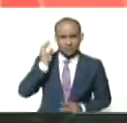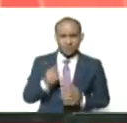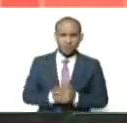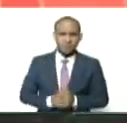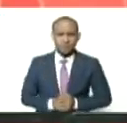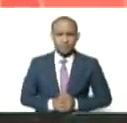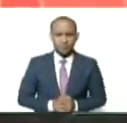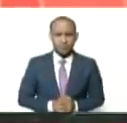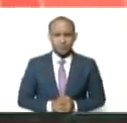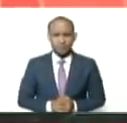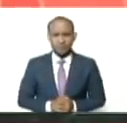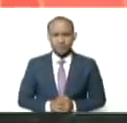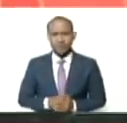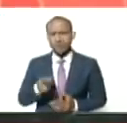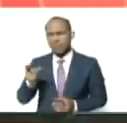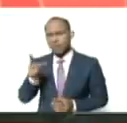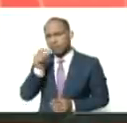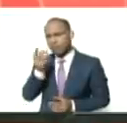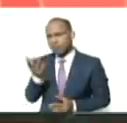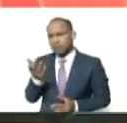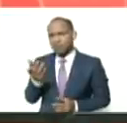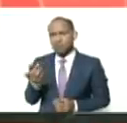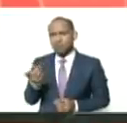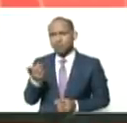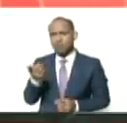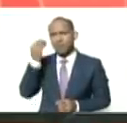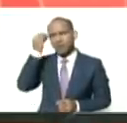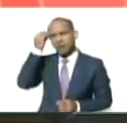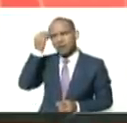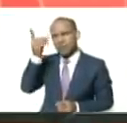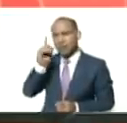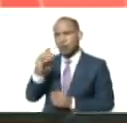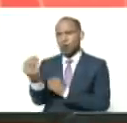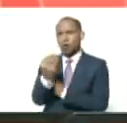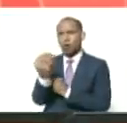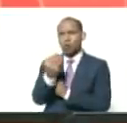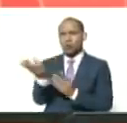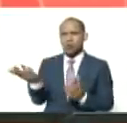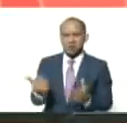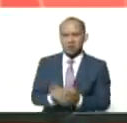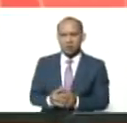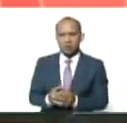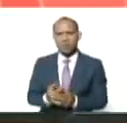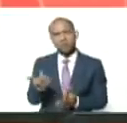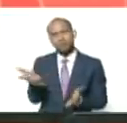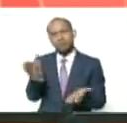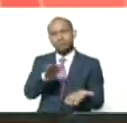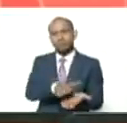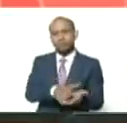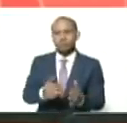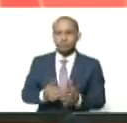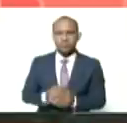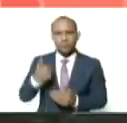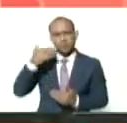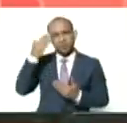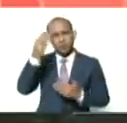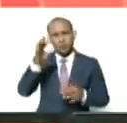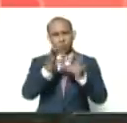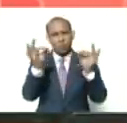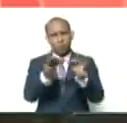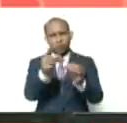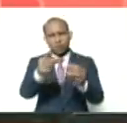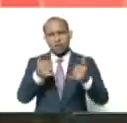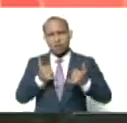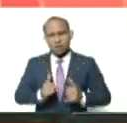él subestimó la enfermedad, es lo que me dicen. Mi saludo a su familia, a su esposa, a sus hijos.